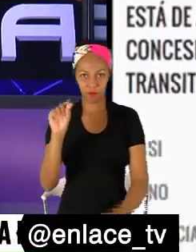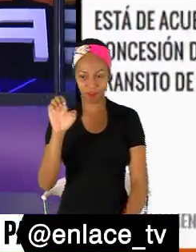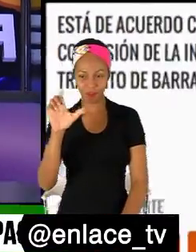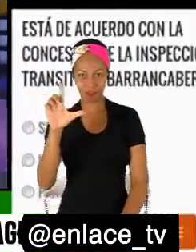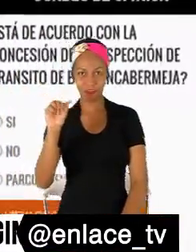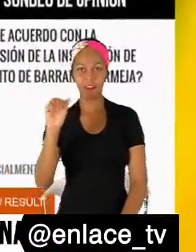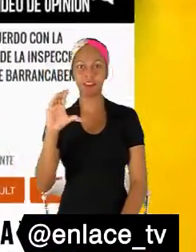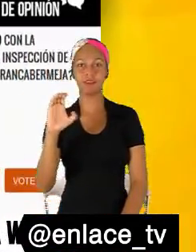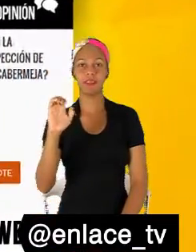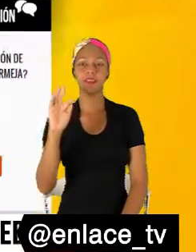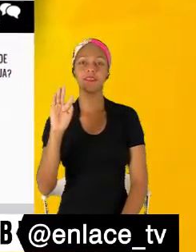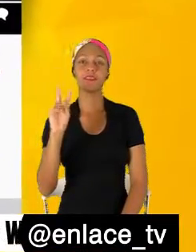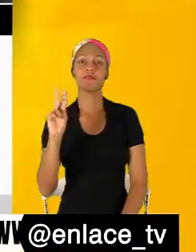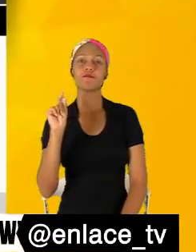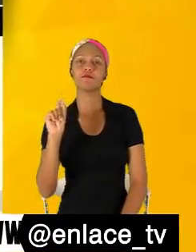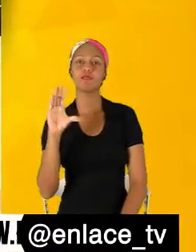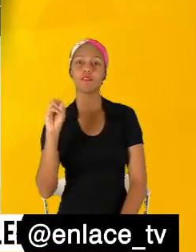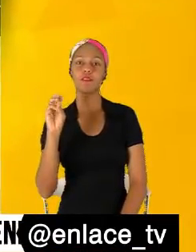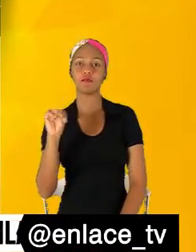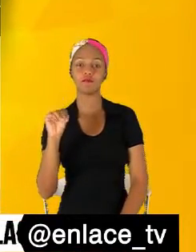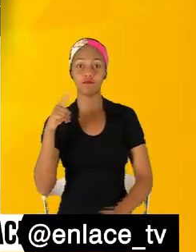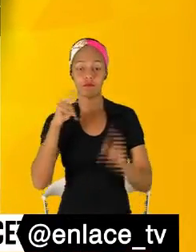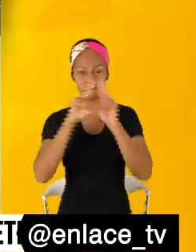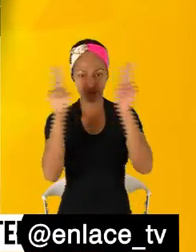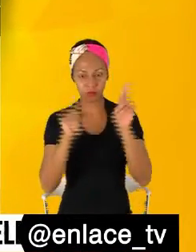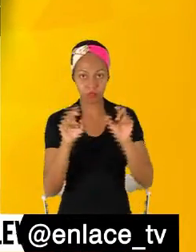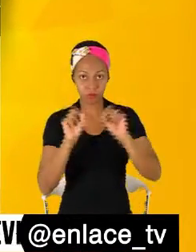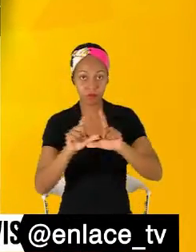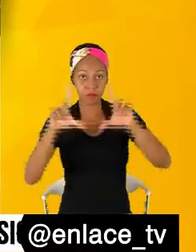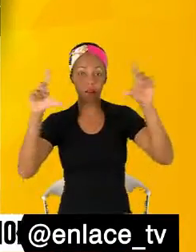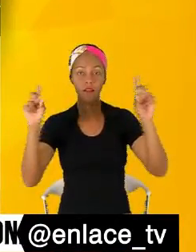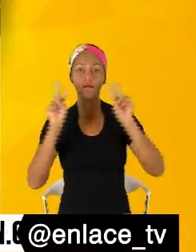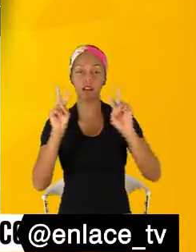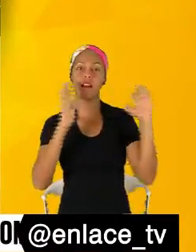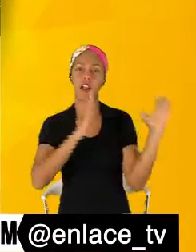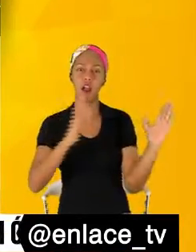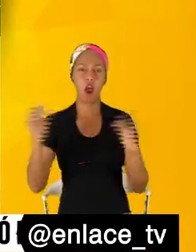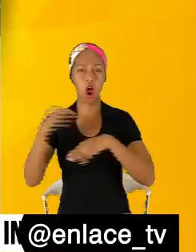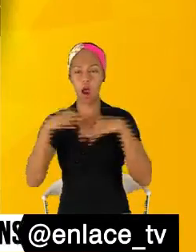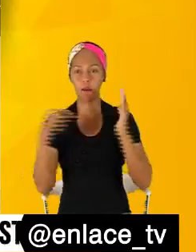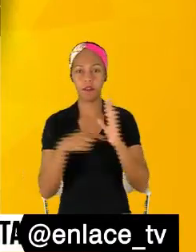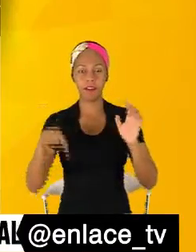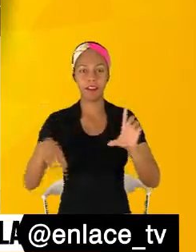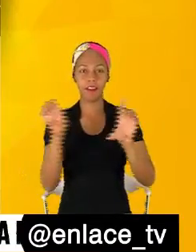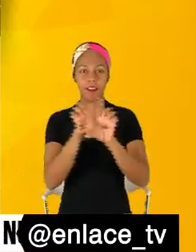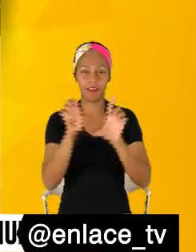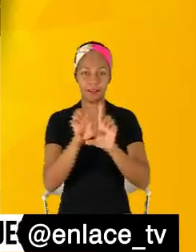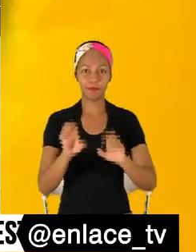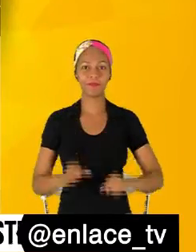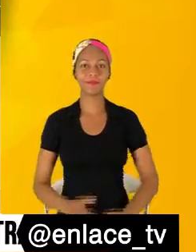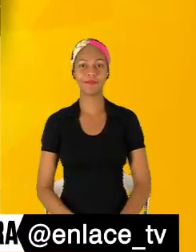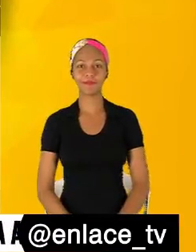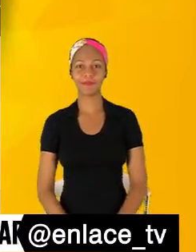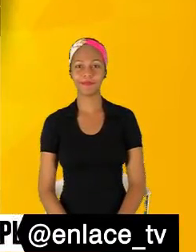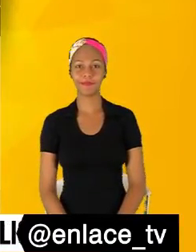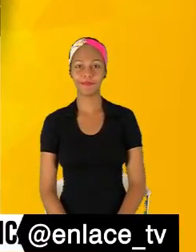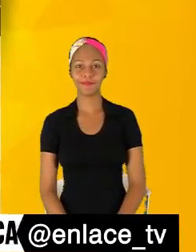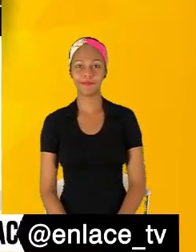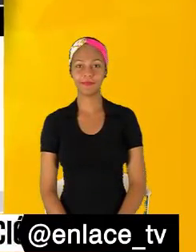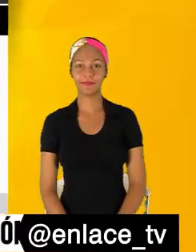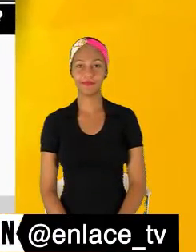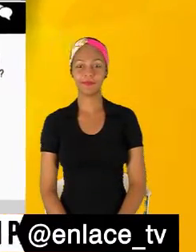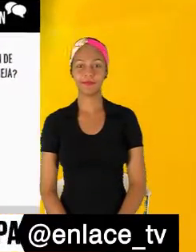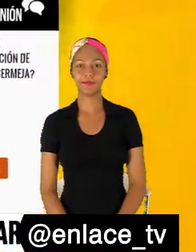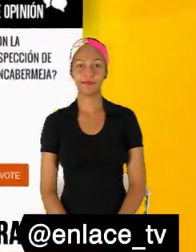www.enlacetelevisión.com es nuestra señal en vivo, desde donde pueden enterarse del acontecer de nuestra ciudad y región de manera oportuna y veraz. Y al